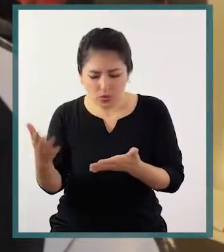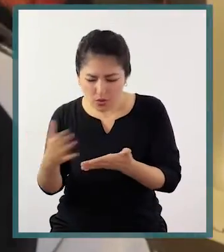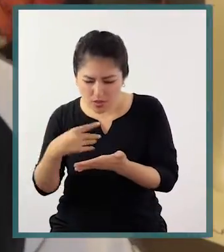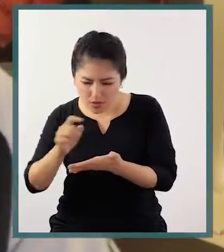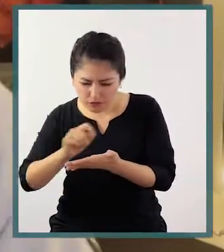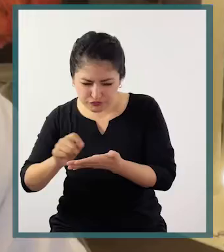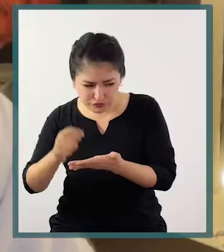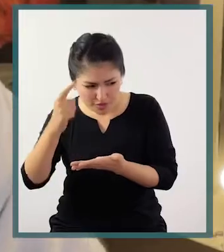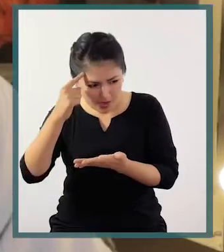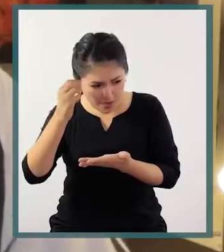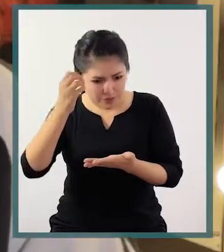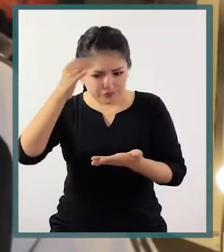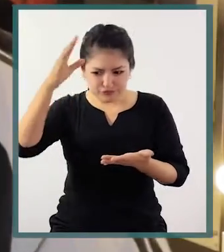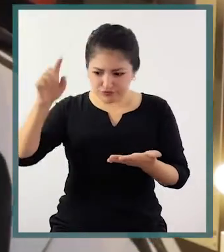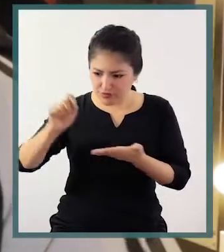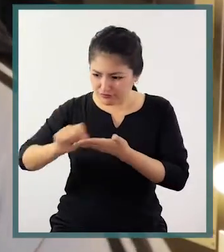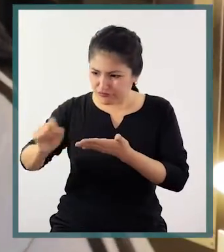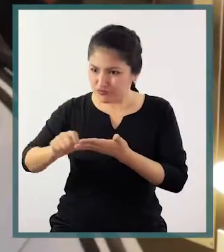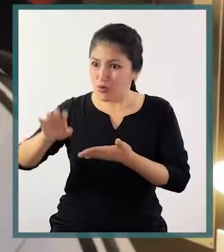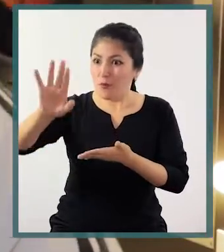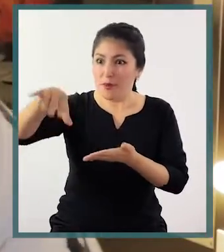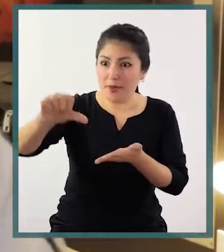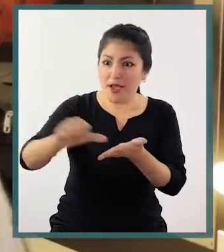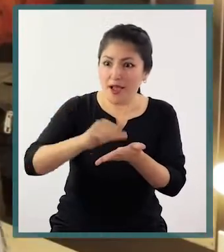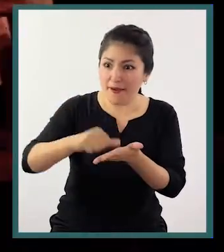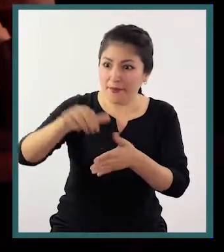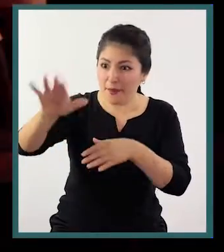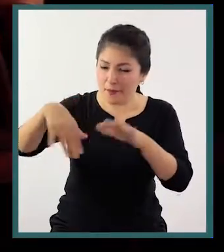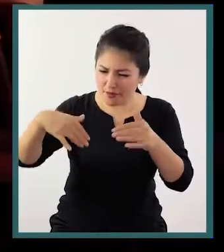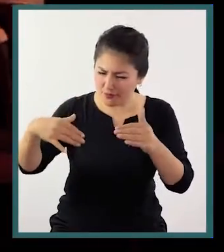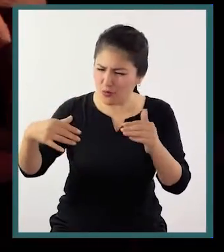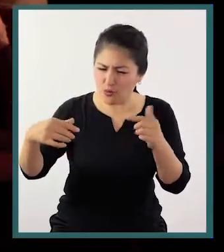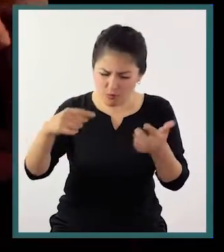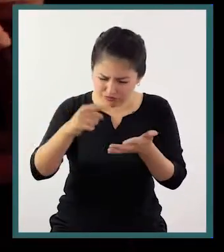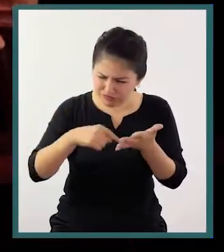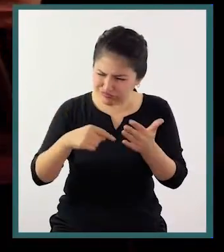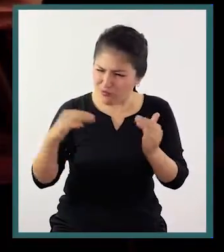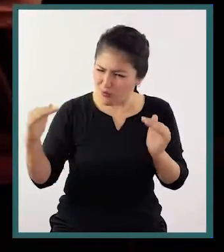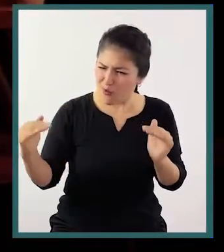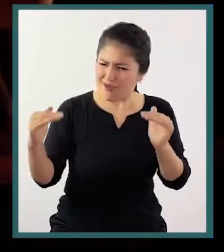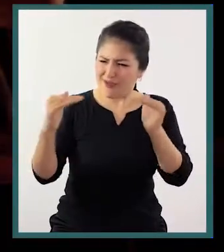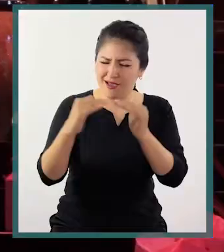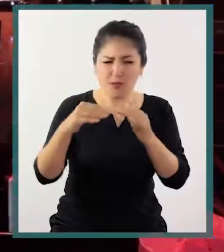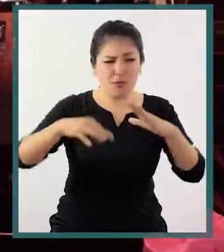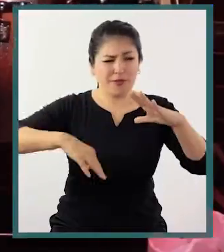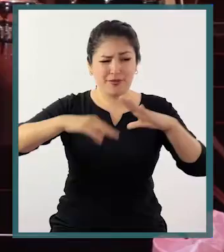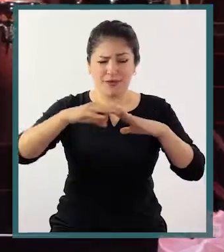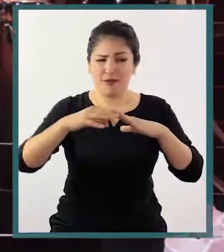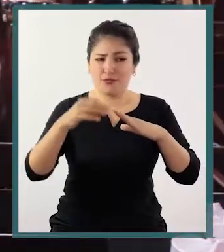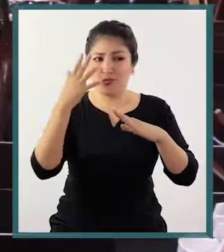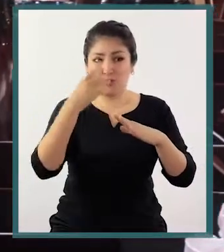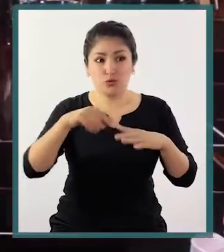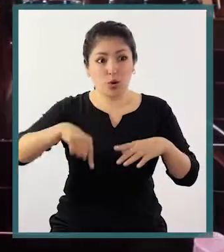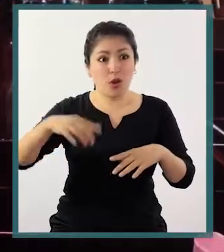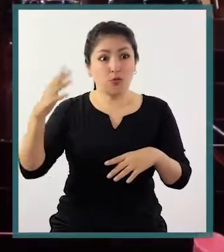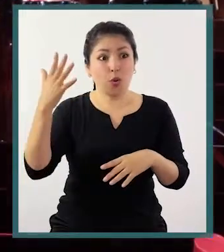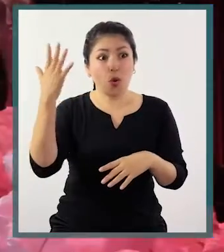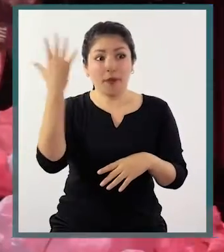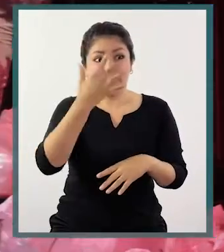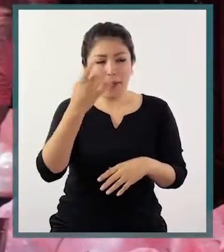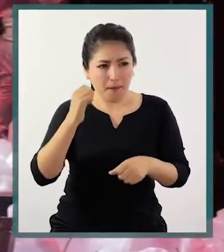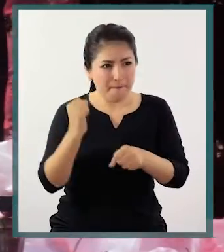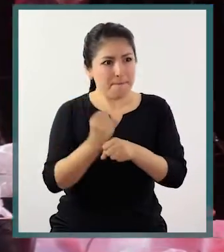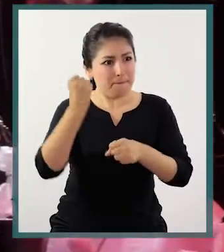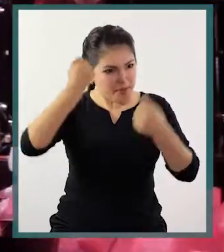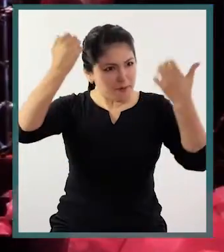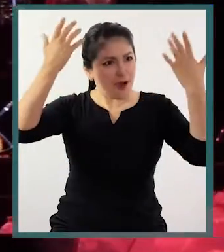crear cosas importantes y convoco a los artistas que estén, ¿no?, a la altura de esta propuesta y más para el Teatro Nacional, ¿no? Estamos presentando Viva la Gente Morena, que